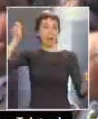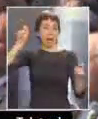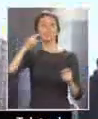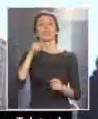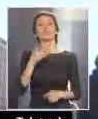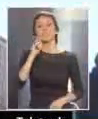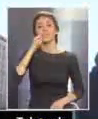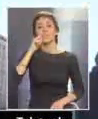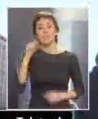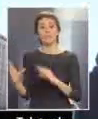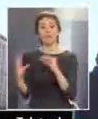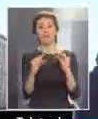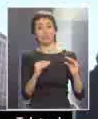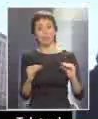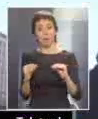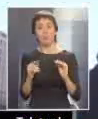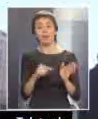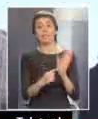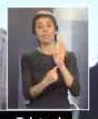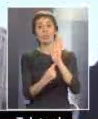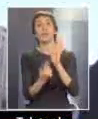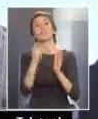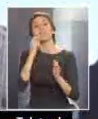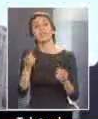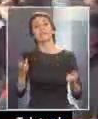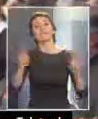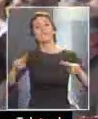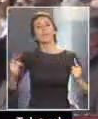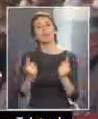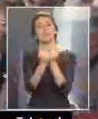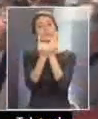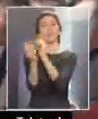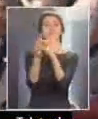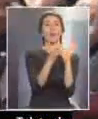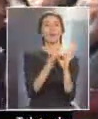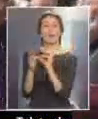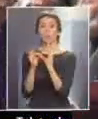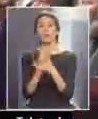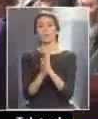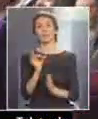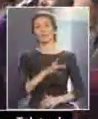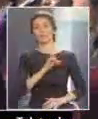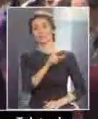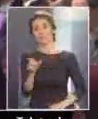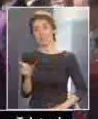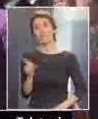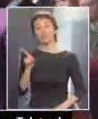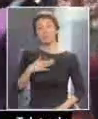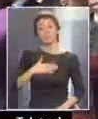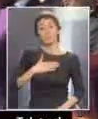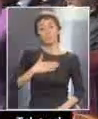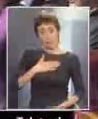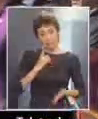lo que significan. Han hablado de un símbolo de reencuentro, de unidad de todos los chilenos. Y así querían